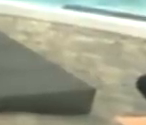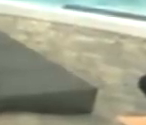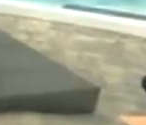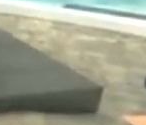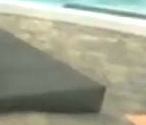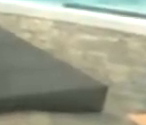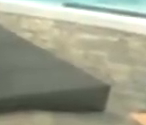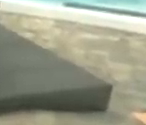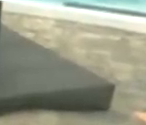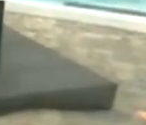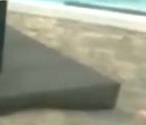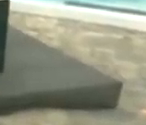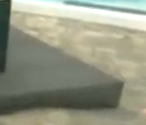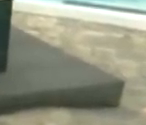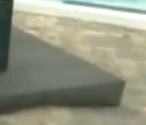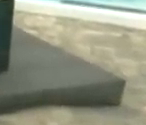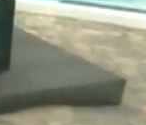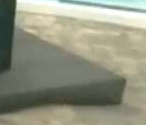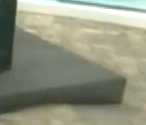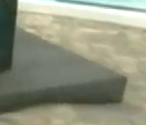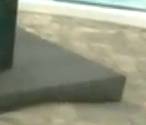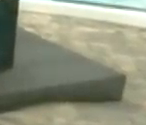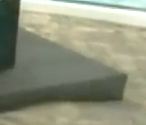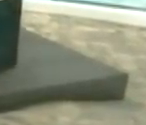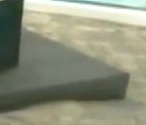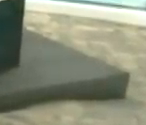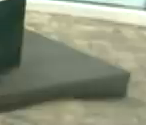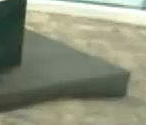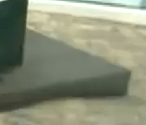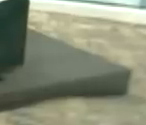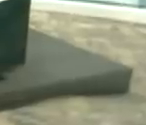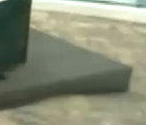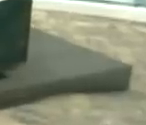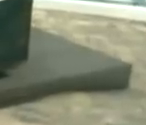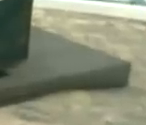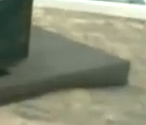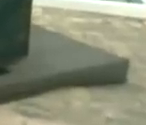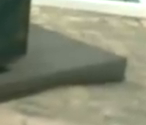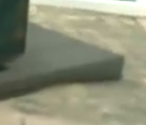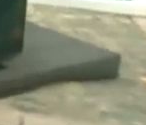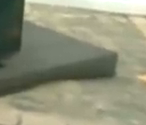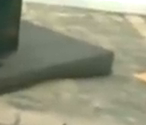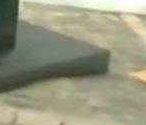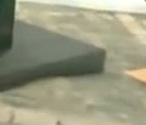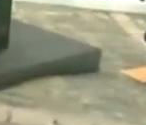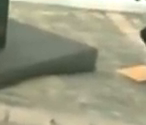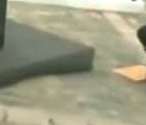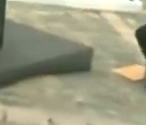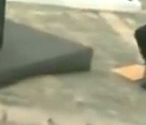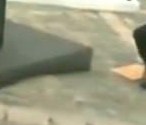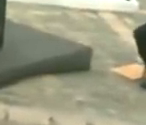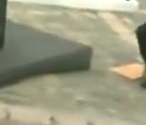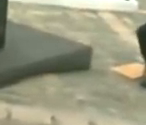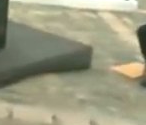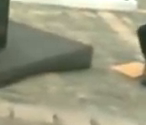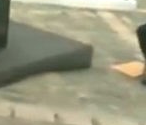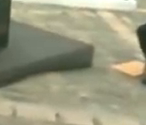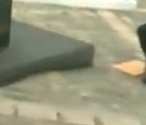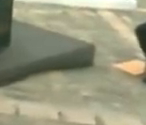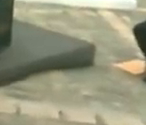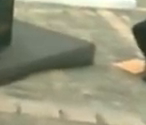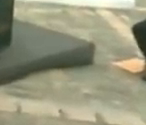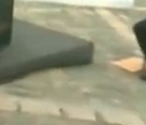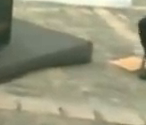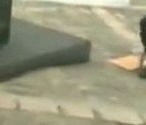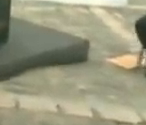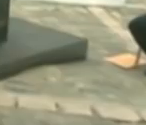jornada de la misión Venezuela Bella. Un saludo a todos los brigadistas, a todo el poder popular,